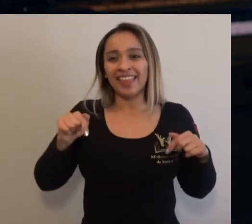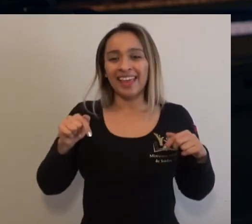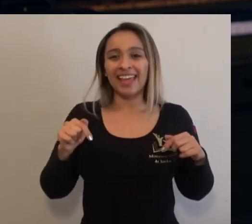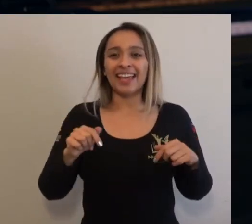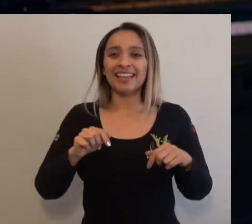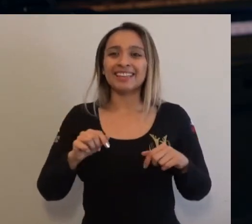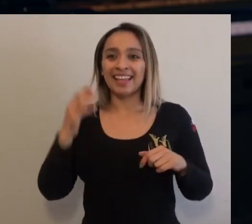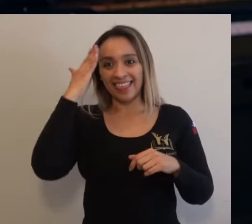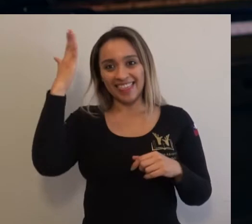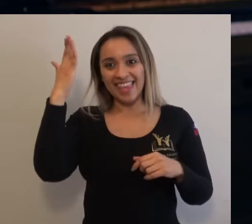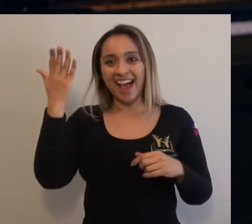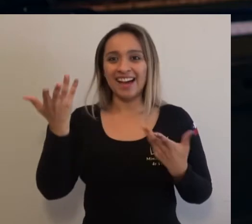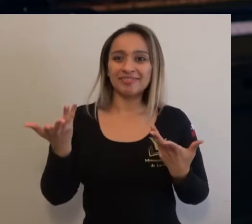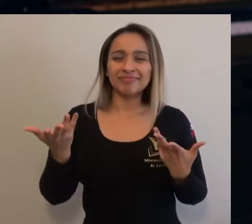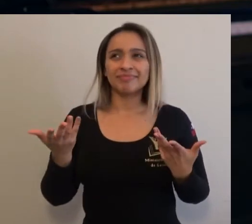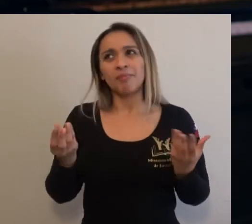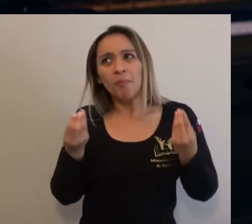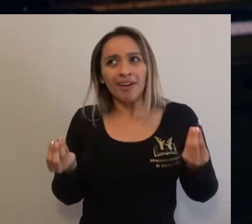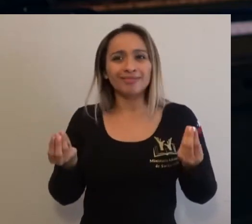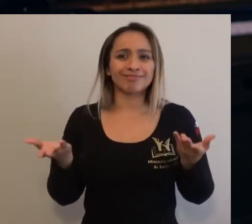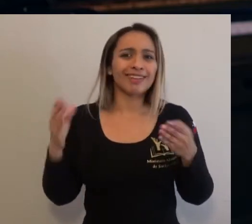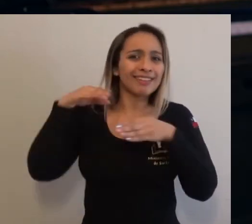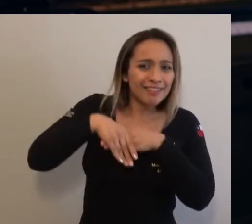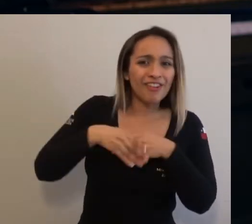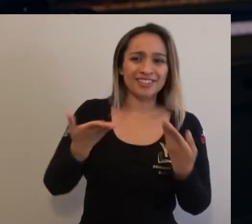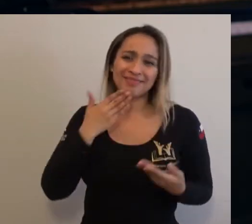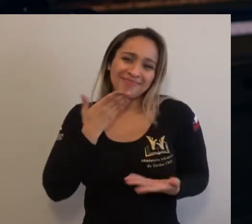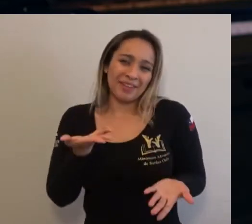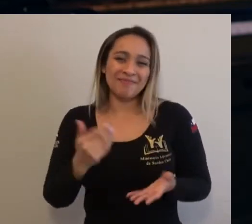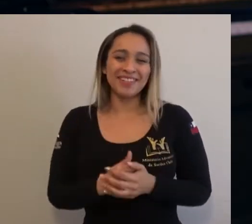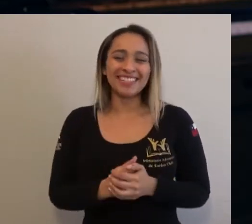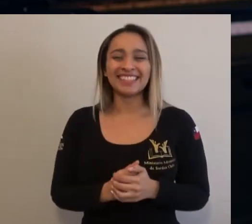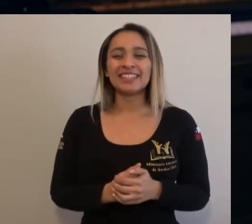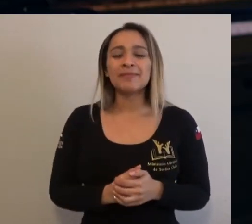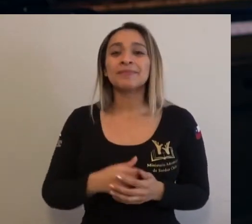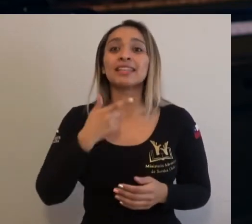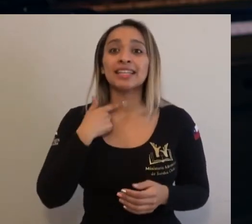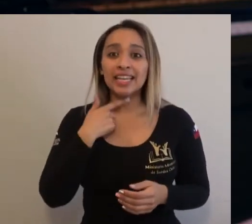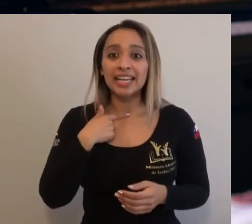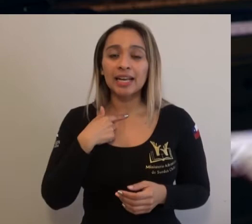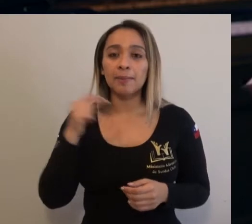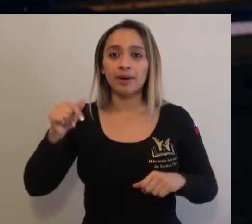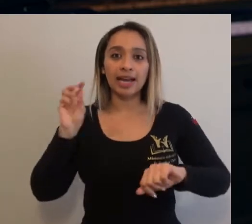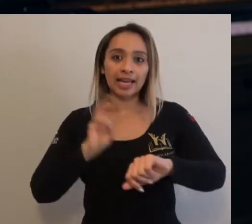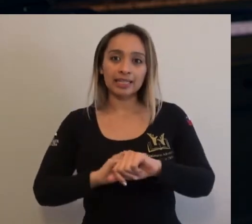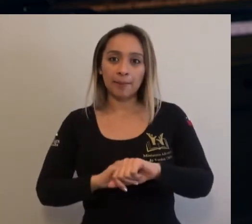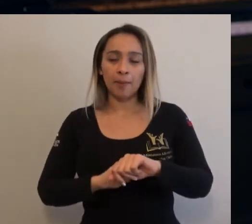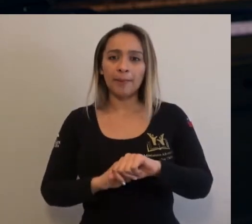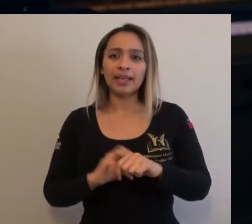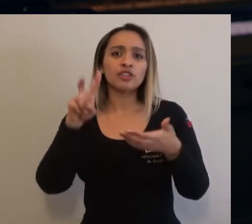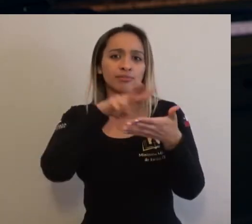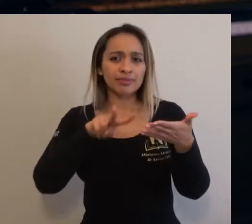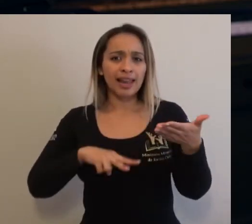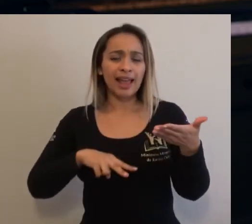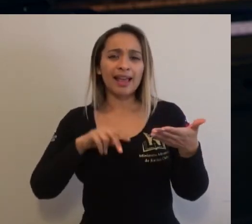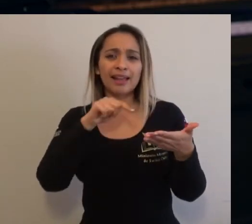con ustedes en este día. Bueno, realmente noche. Y bueno, queremos en este momento